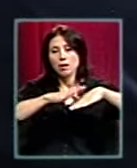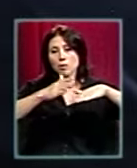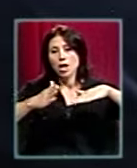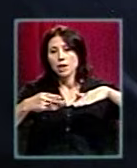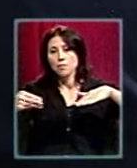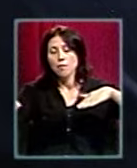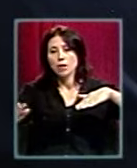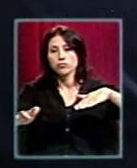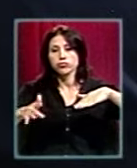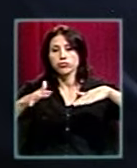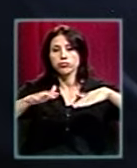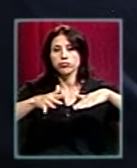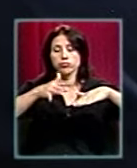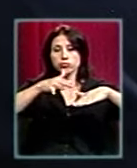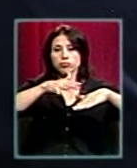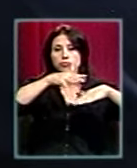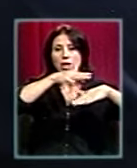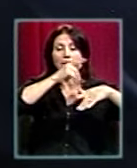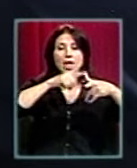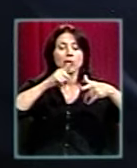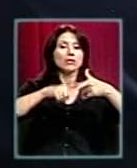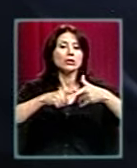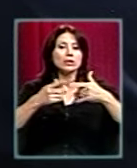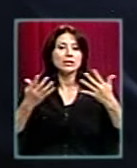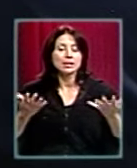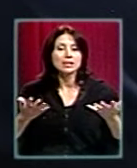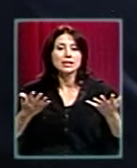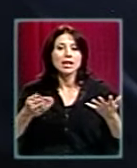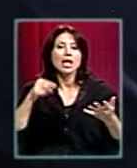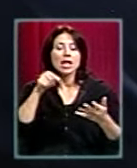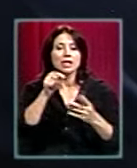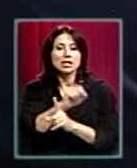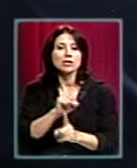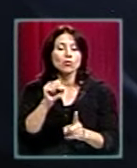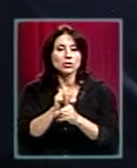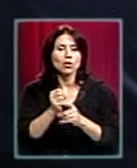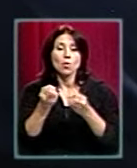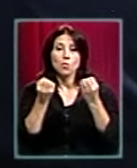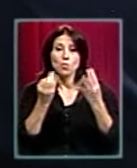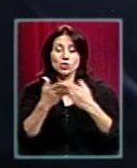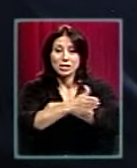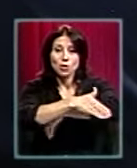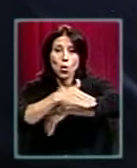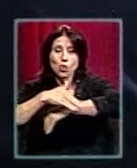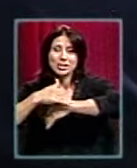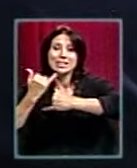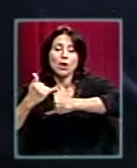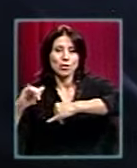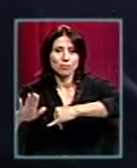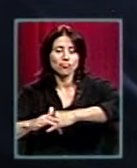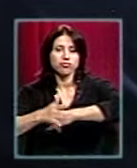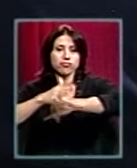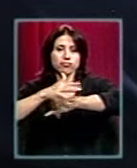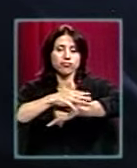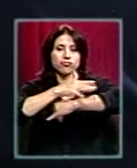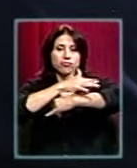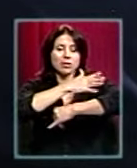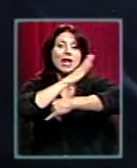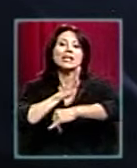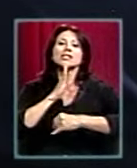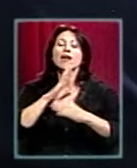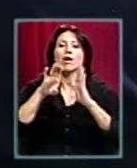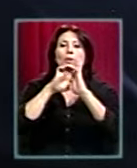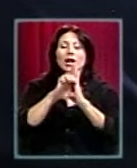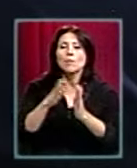a unos 3 milímetros por año. Entonces se van a inundar muchas de las zonas costeras. Se habla, por ejemplo, que muchas grandes ciudades